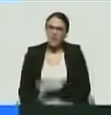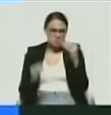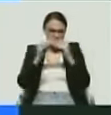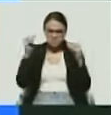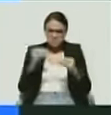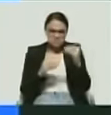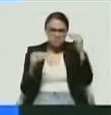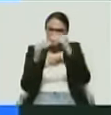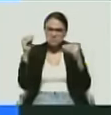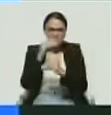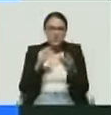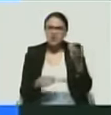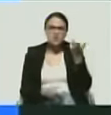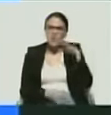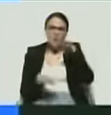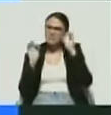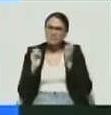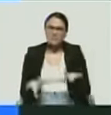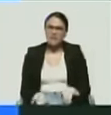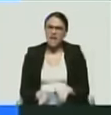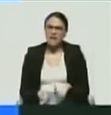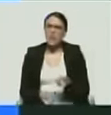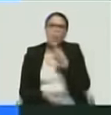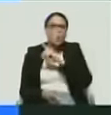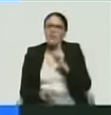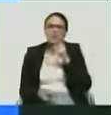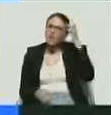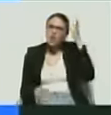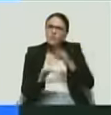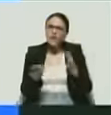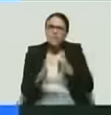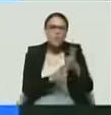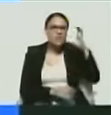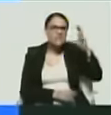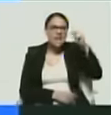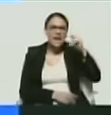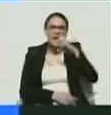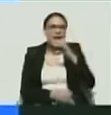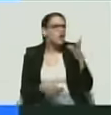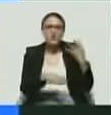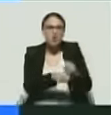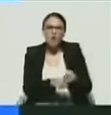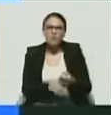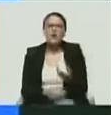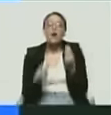Si estas elecciones no son libres ni transparentes, ¿por qué las avalas con tu participación?